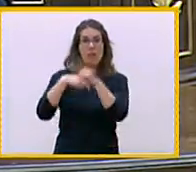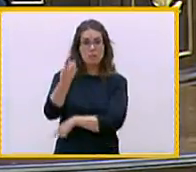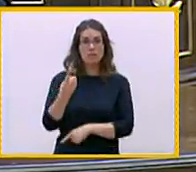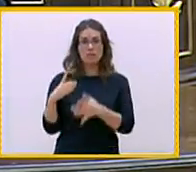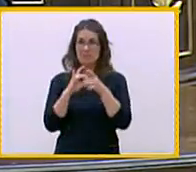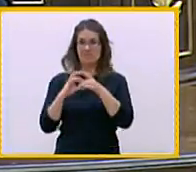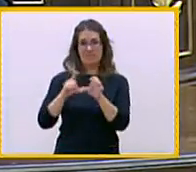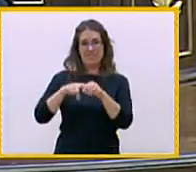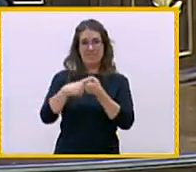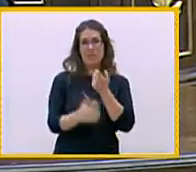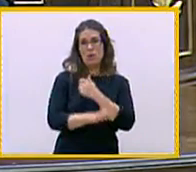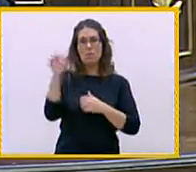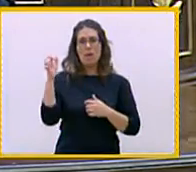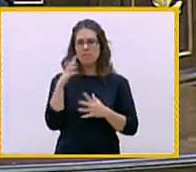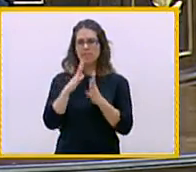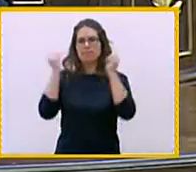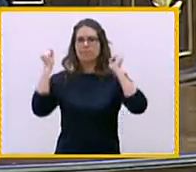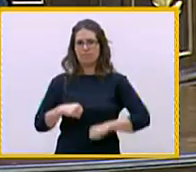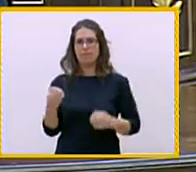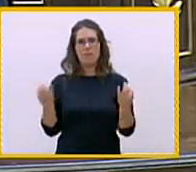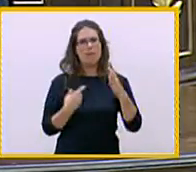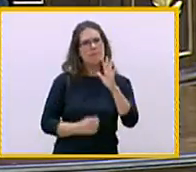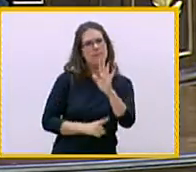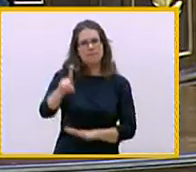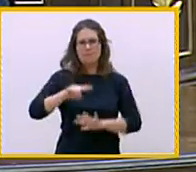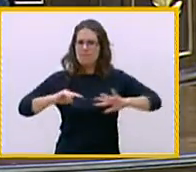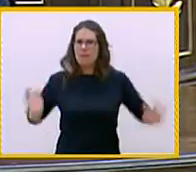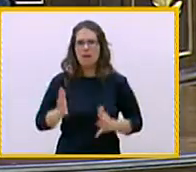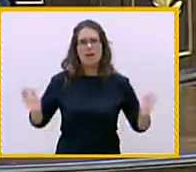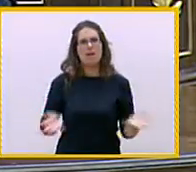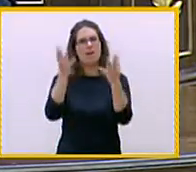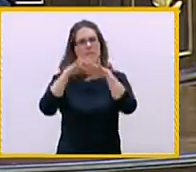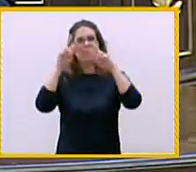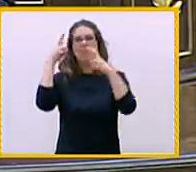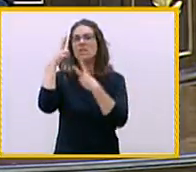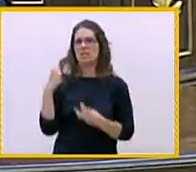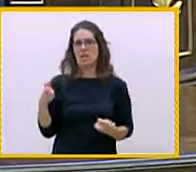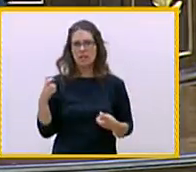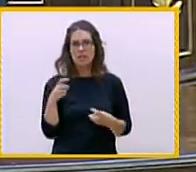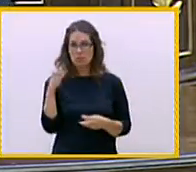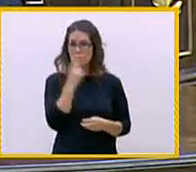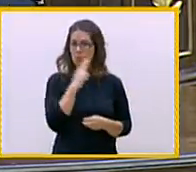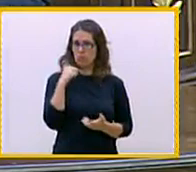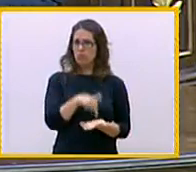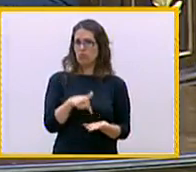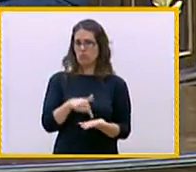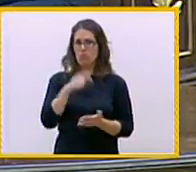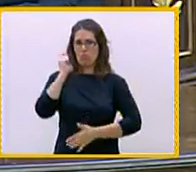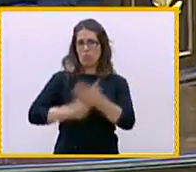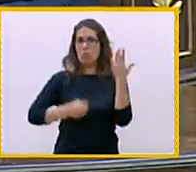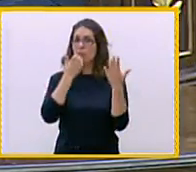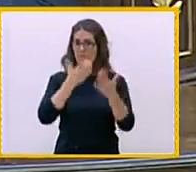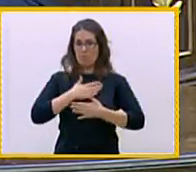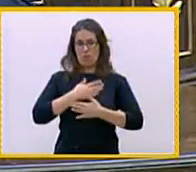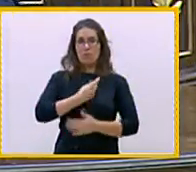y acelerar el esfuerzo de consolidación fiscal, un compromiso particularmente exigente para países como el nuestro,